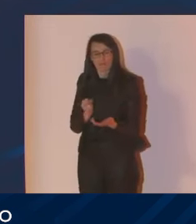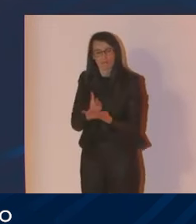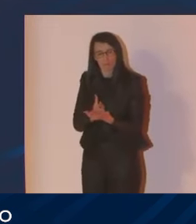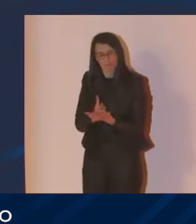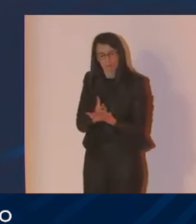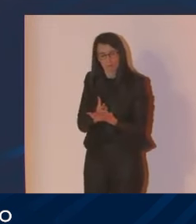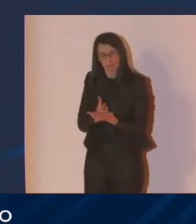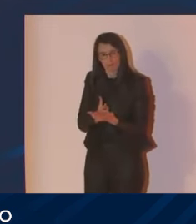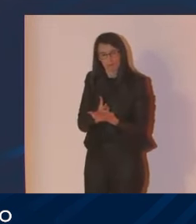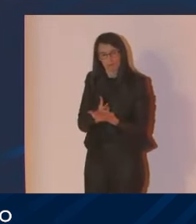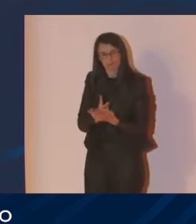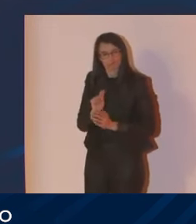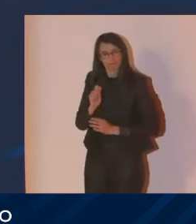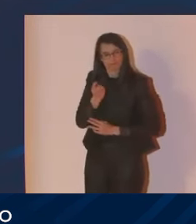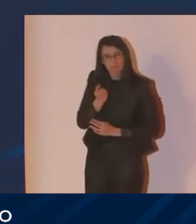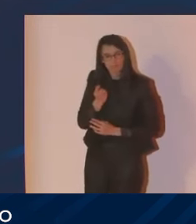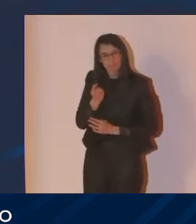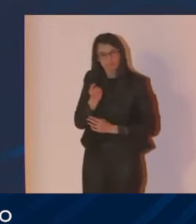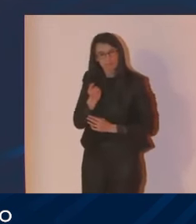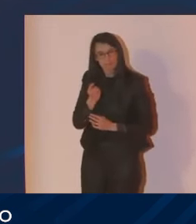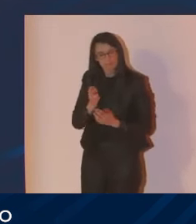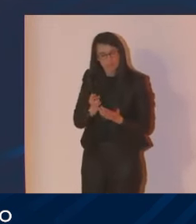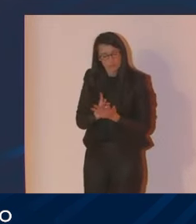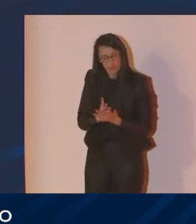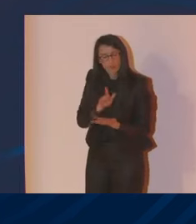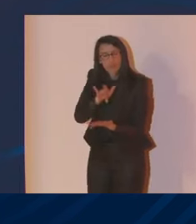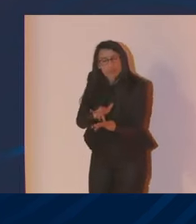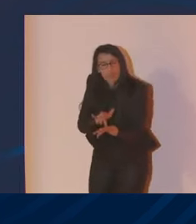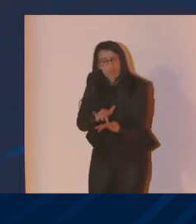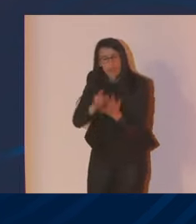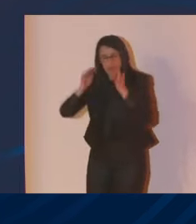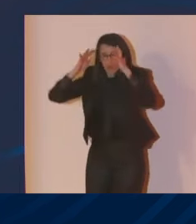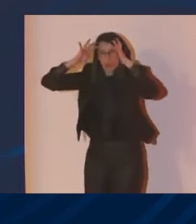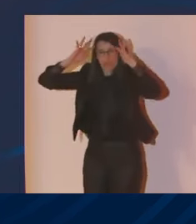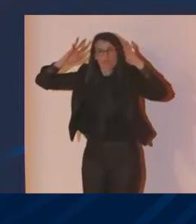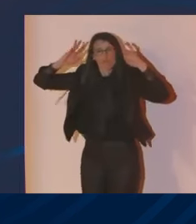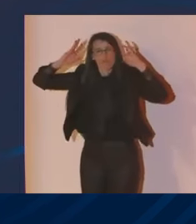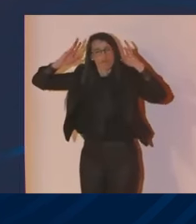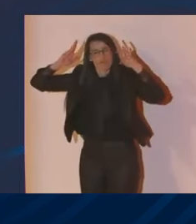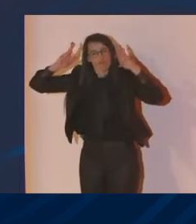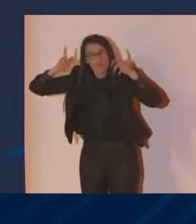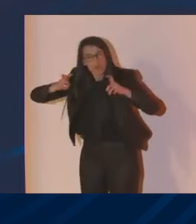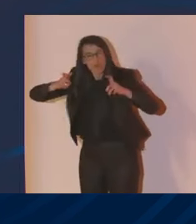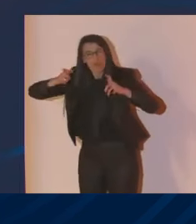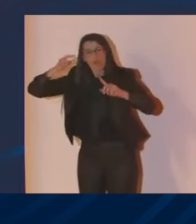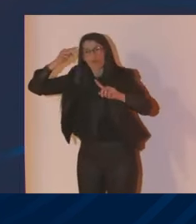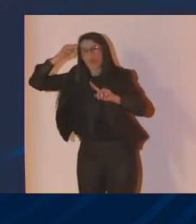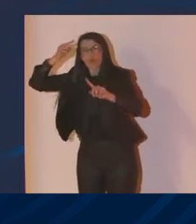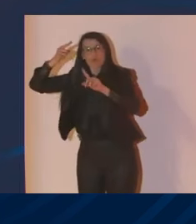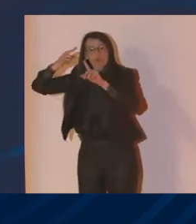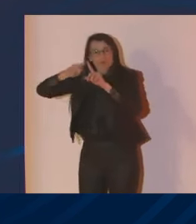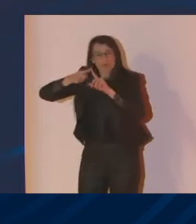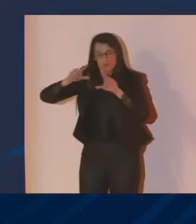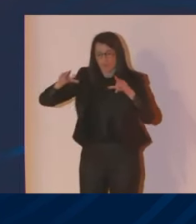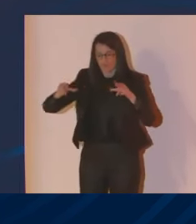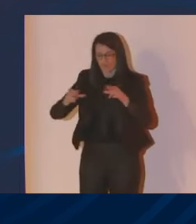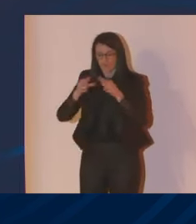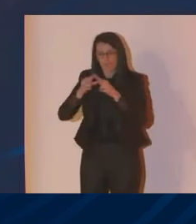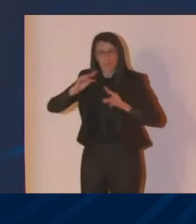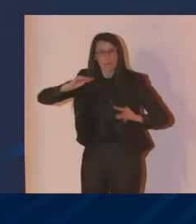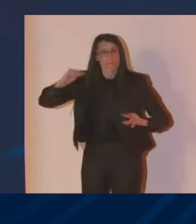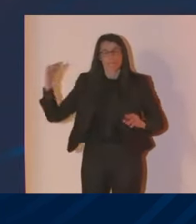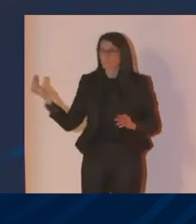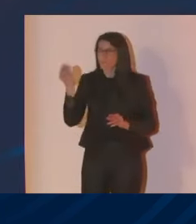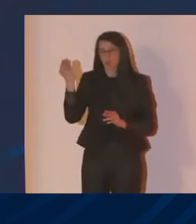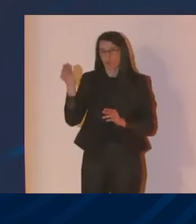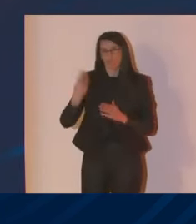afrontamos, veremos también los innumerables esfuerzos por que lo mejor de nuestra sociedad